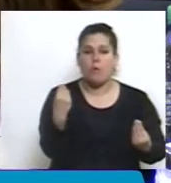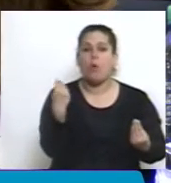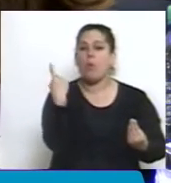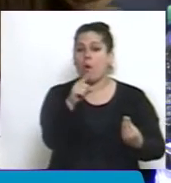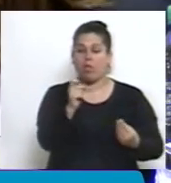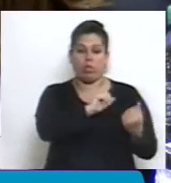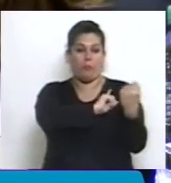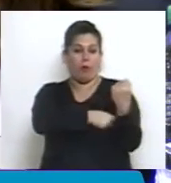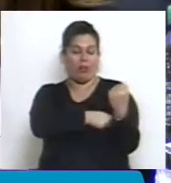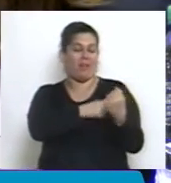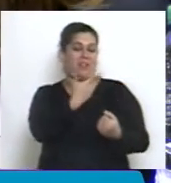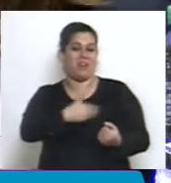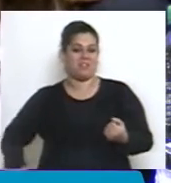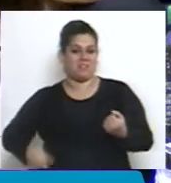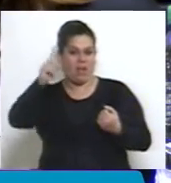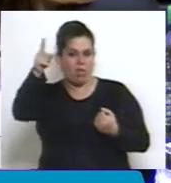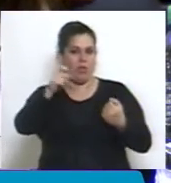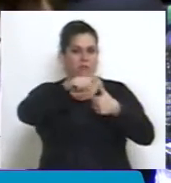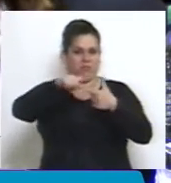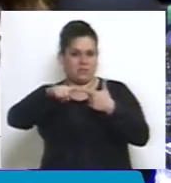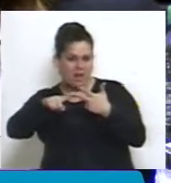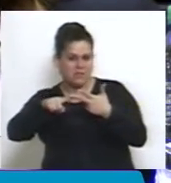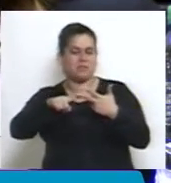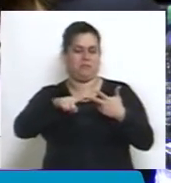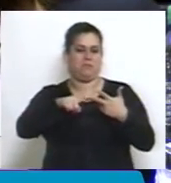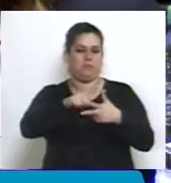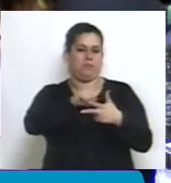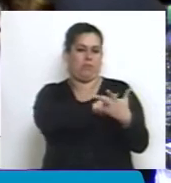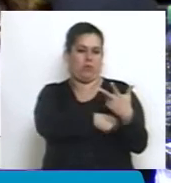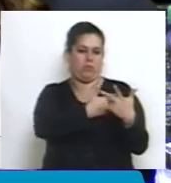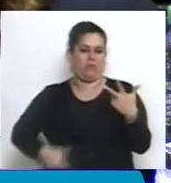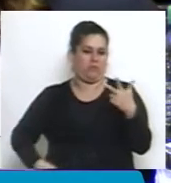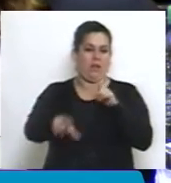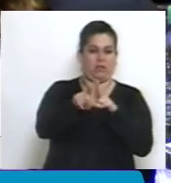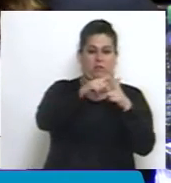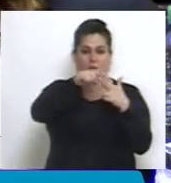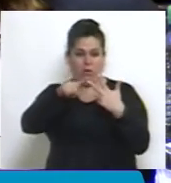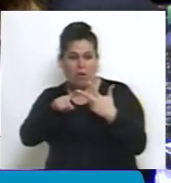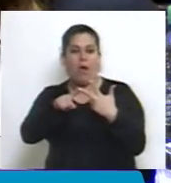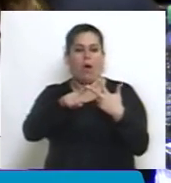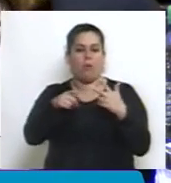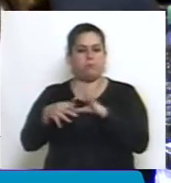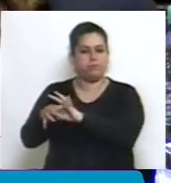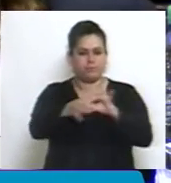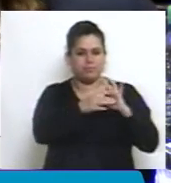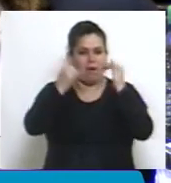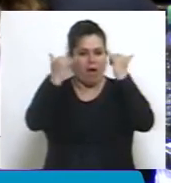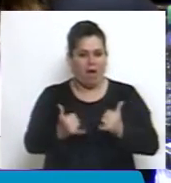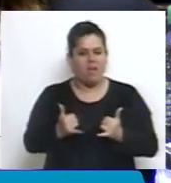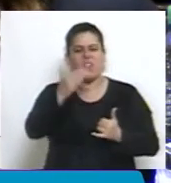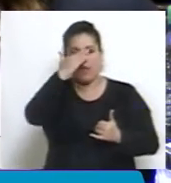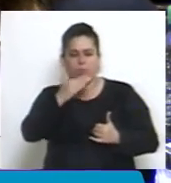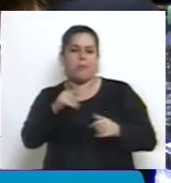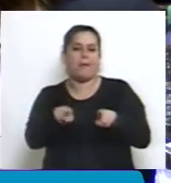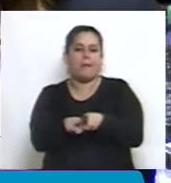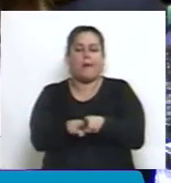del Estado hay una planificación presupuestaria primero y de ejecución después en los distintos